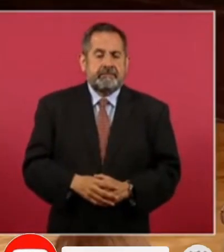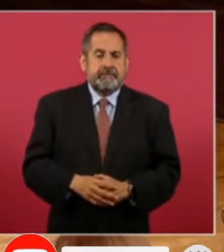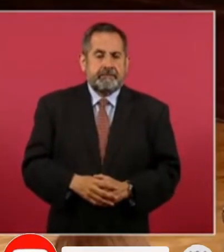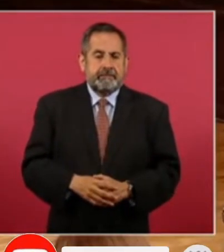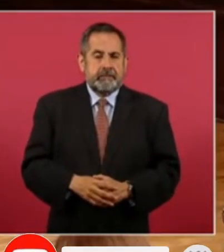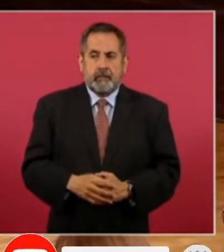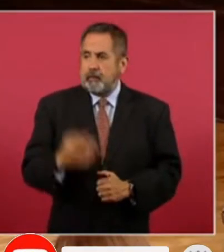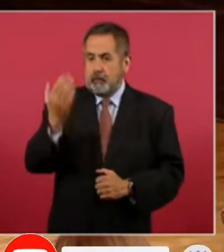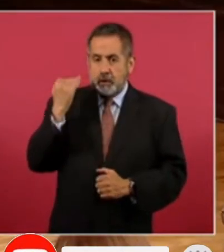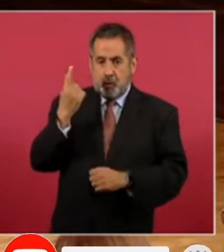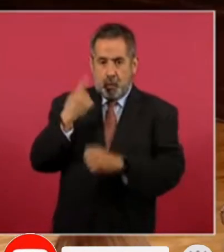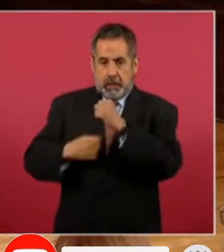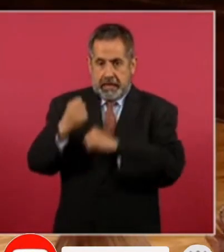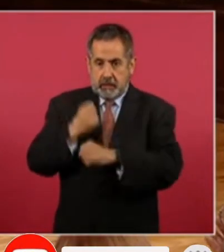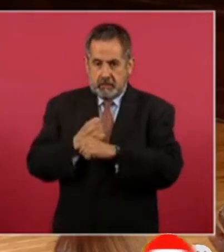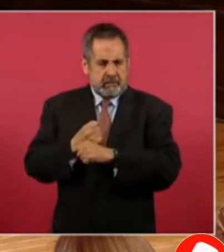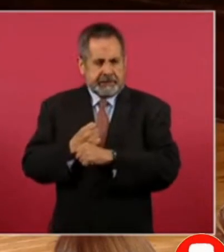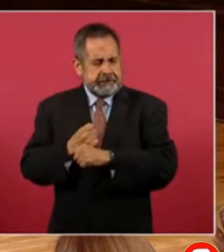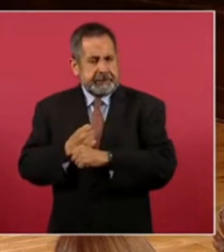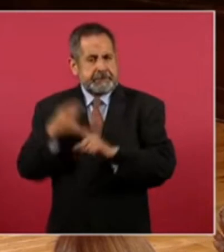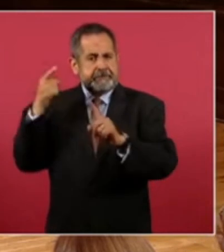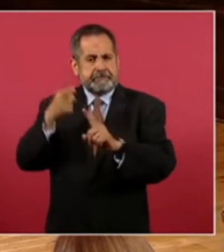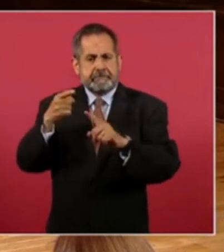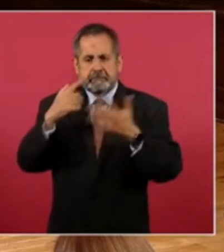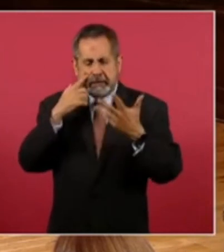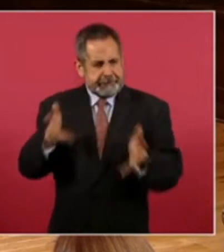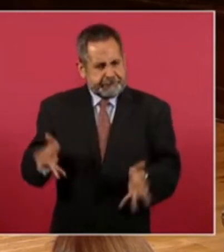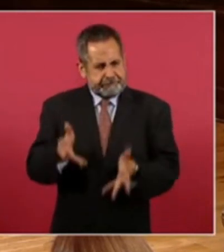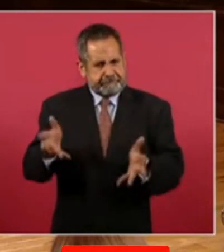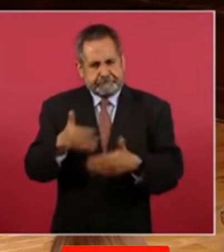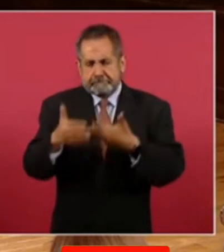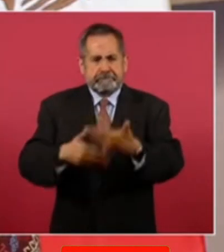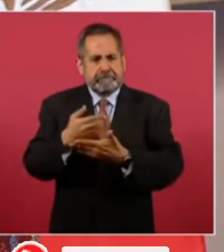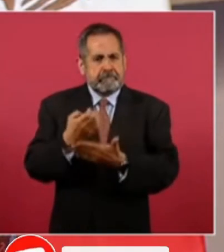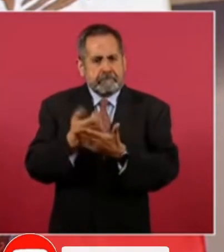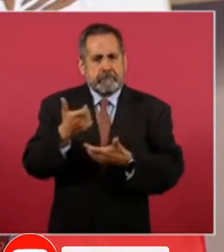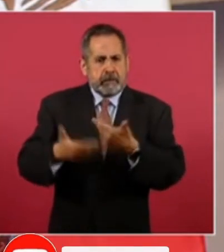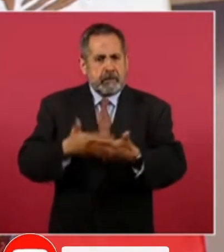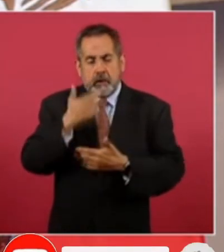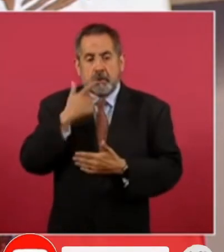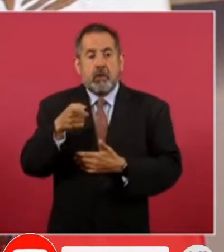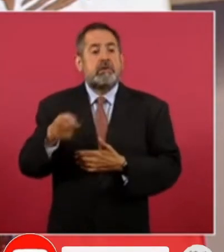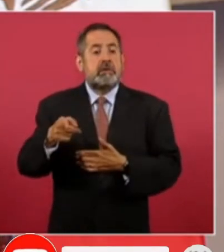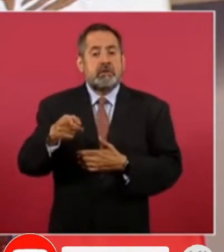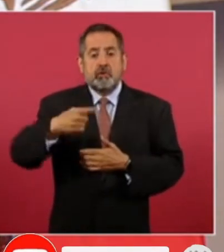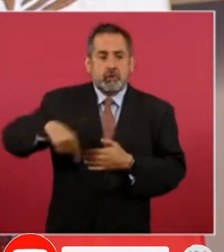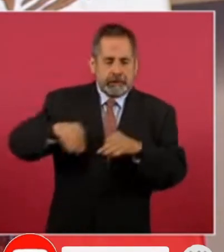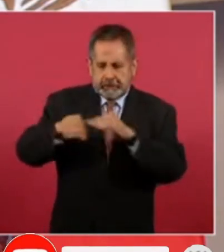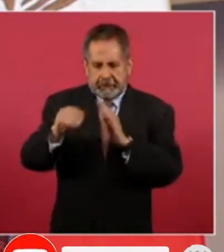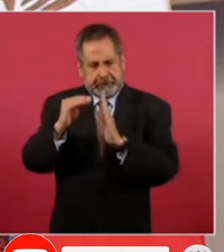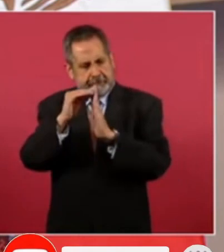El año pasado, con la finalidad de ayudar en la reactivación económica, en el SAT trabajamos una miscelánea